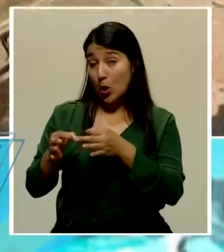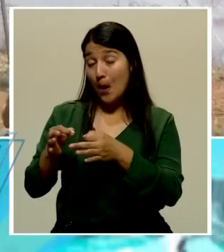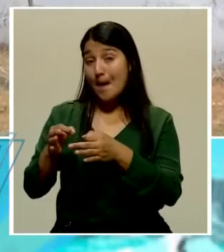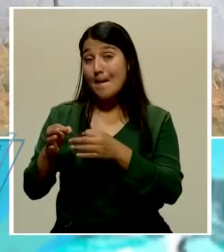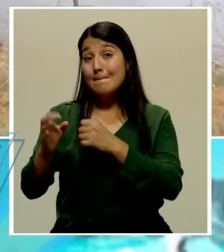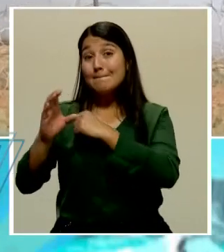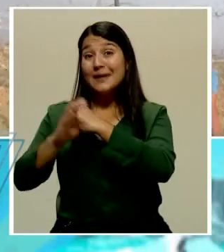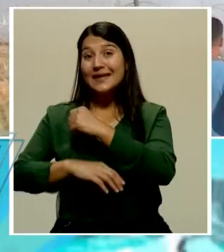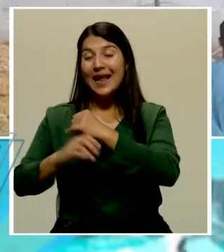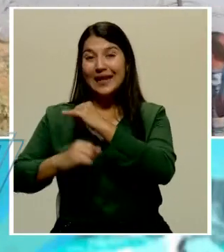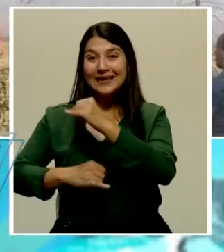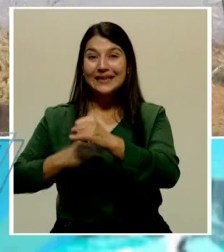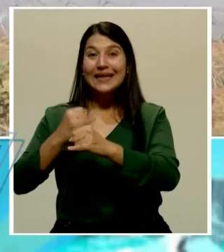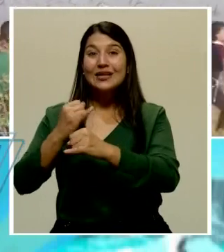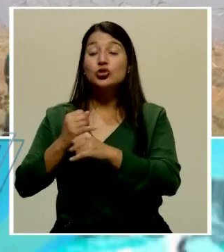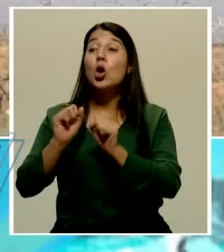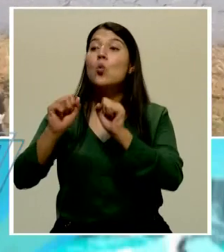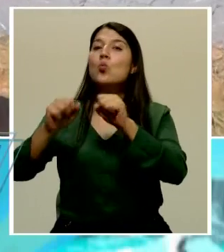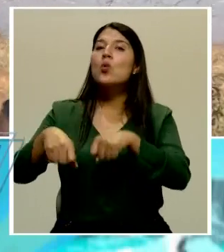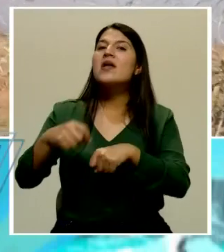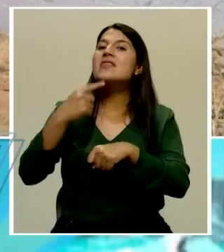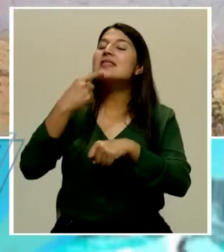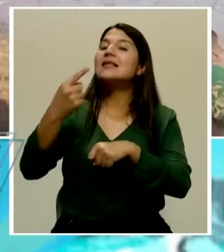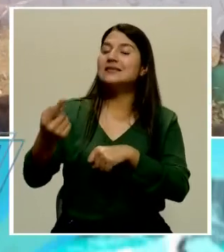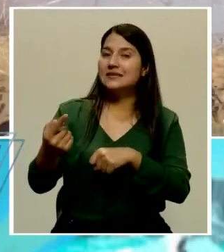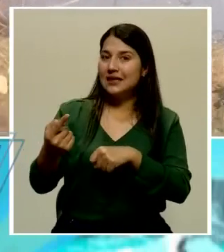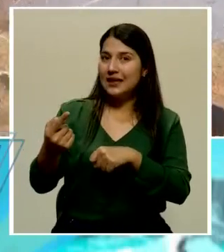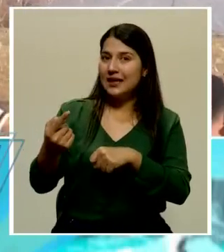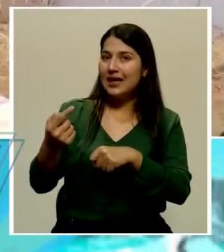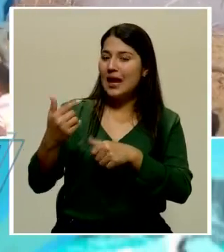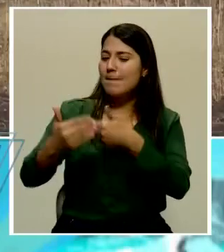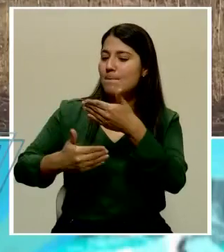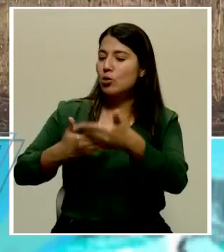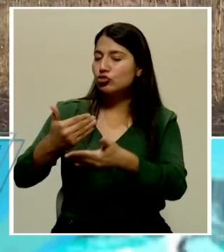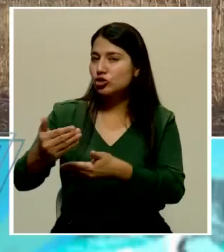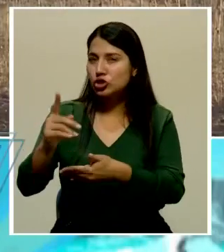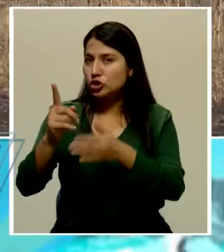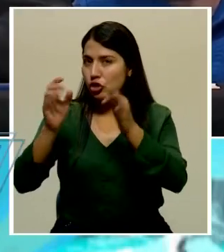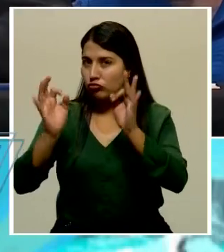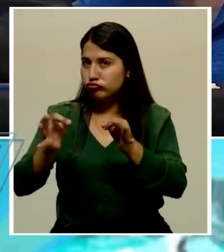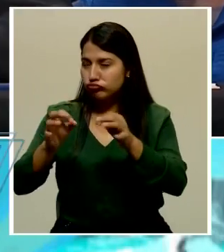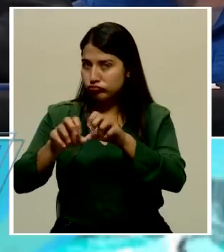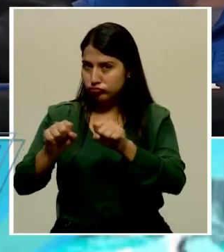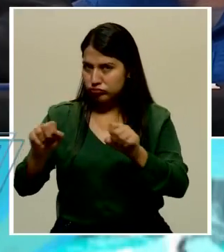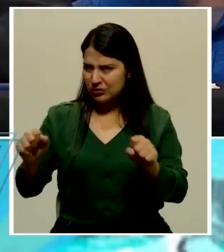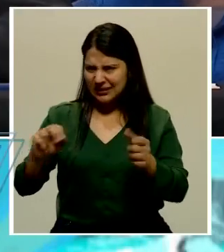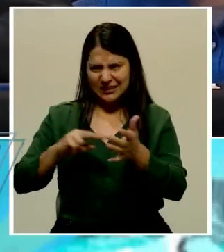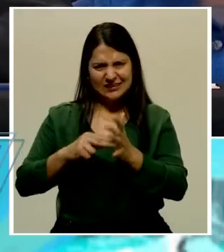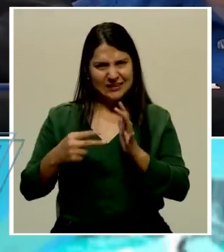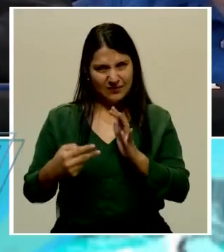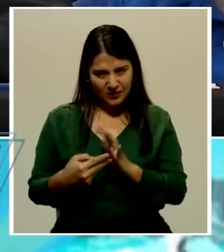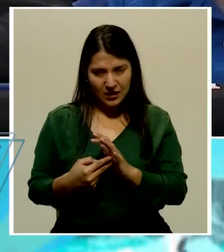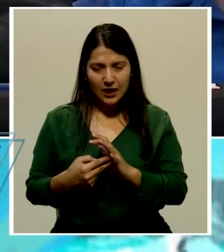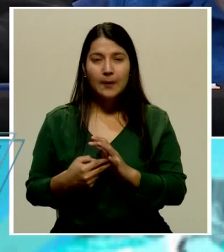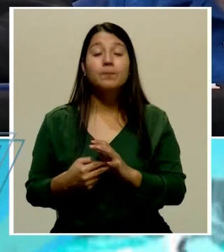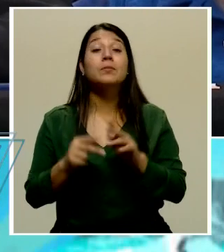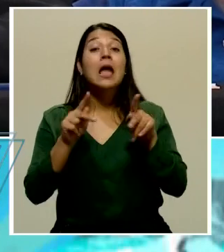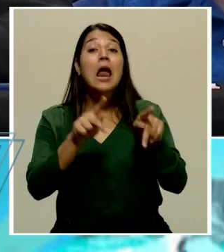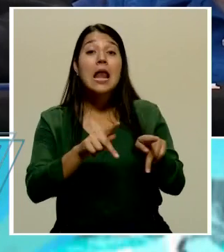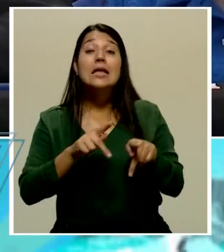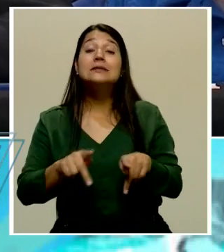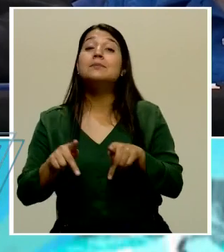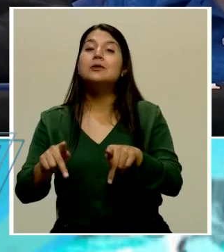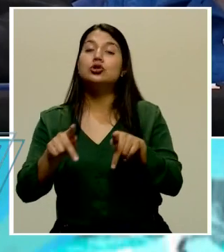cosa juzgada fraudulenta. ¿Qué significa eso? Que normalmente las personas podemos ser juzgadas dentro de